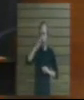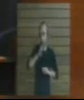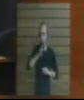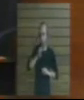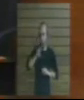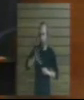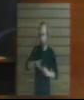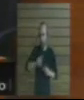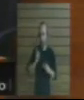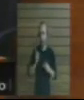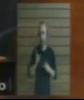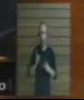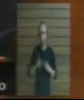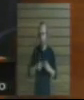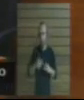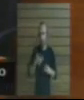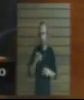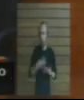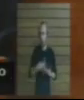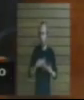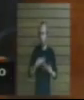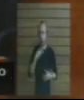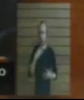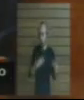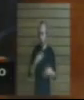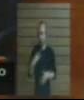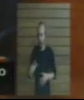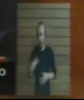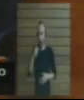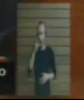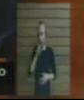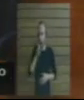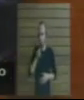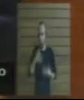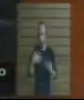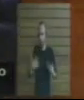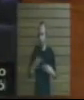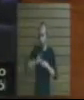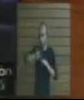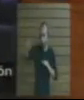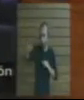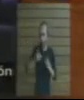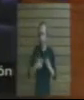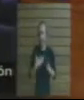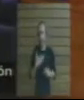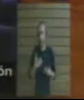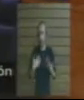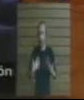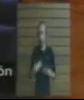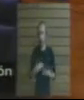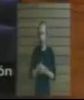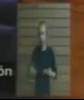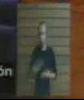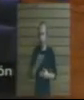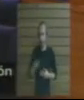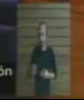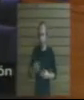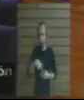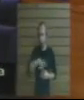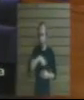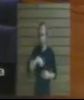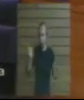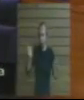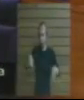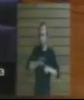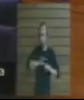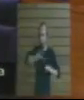2005, 485 millones de euros la aportación en el año 2010, 510 millones de euros la aportación que ustedes han llegado